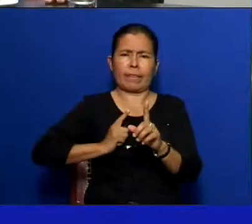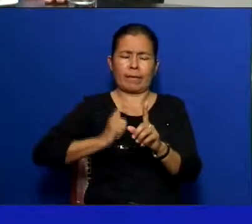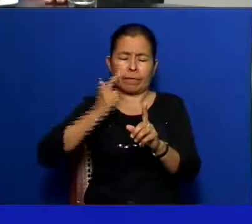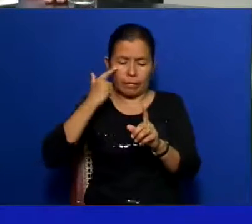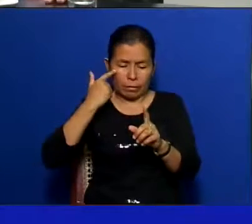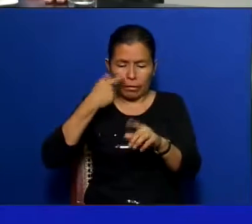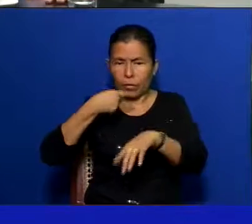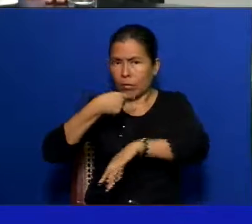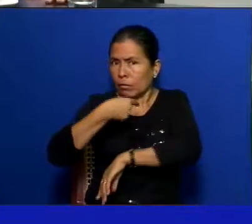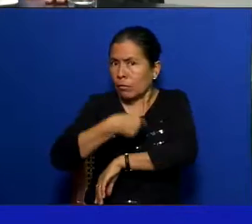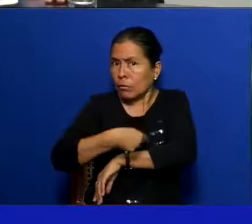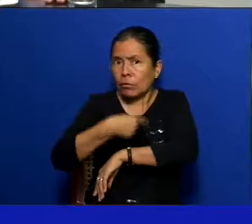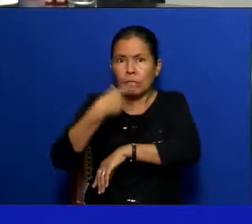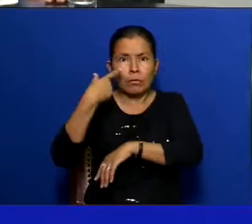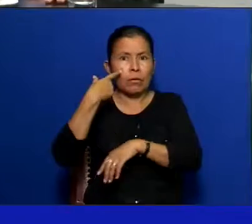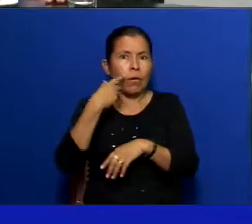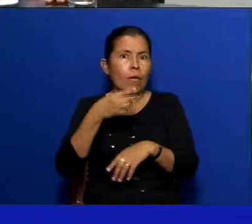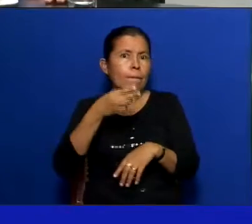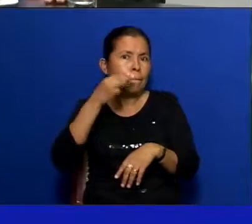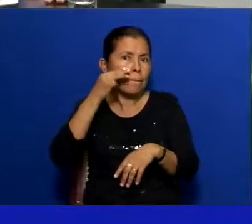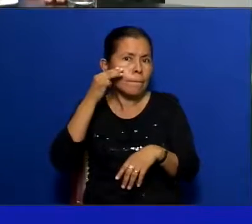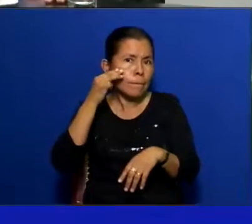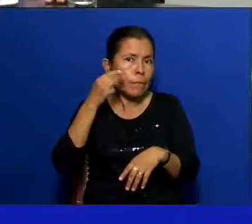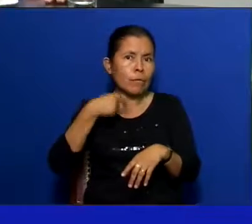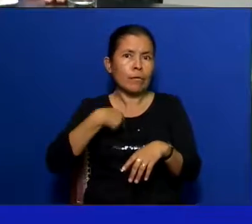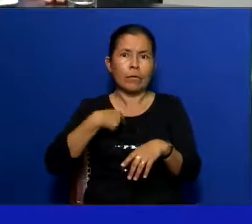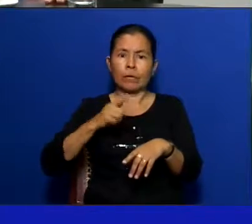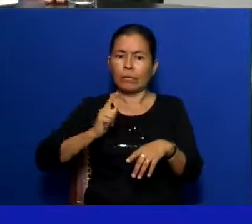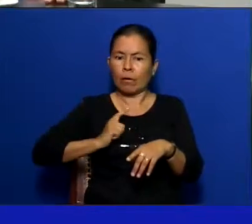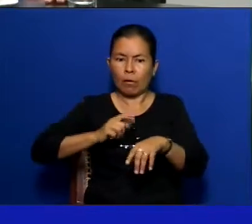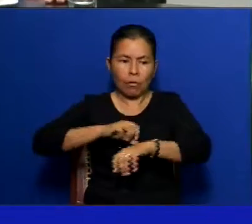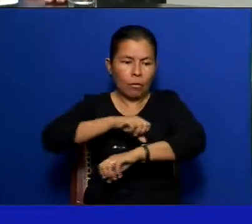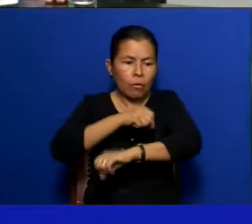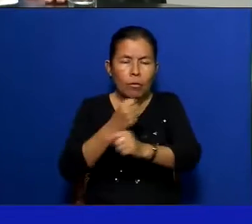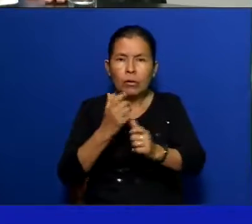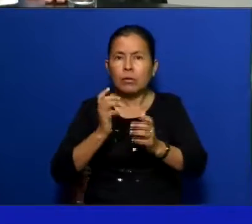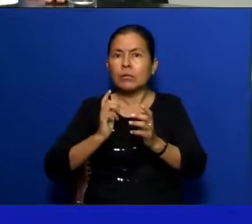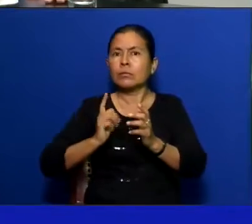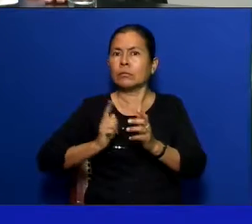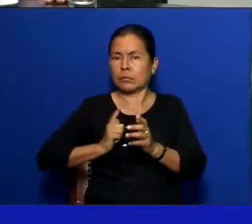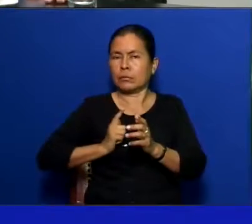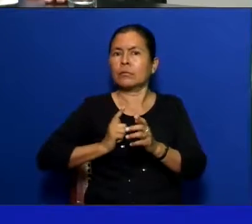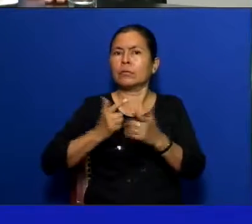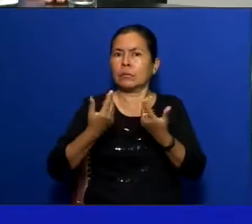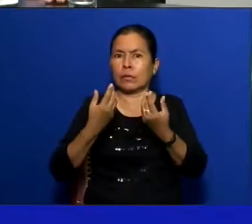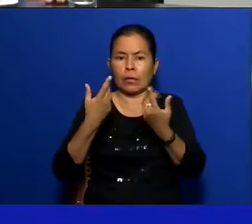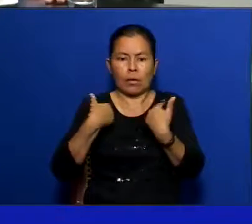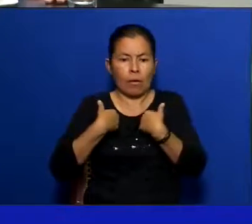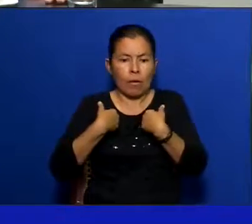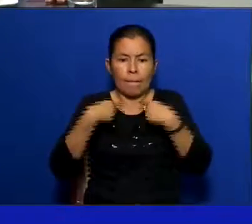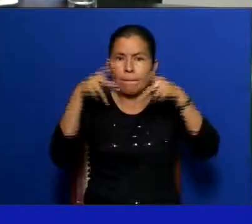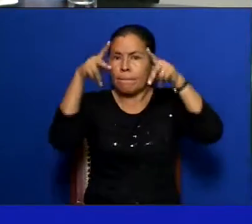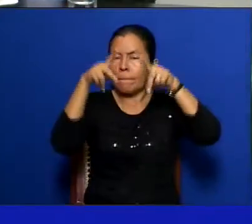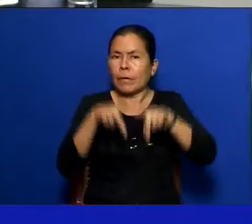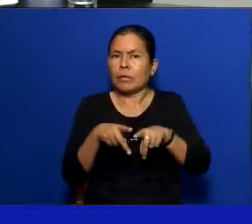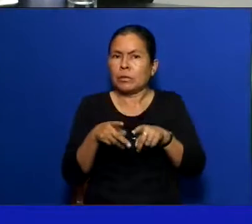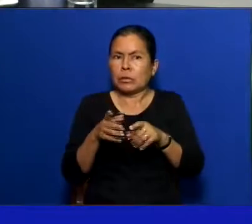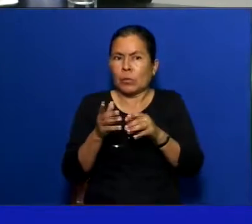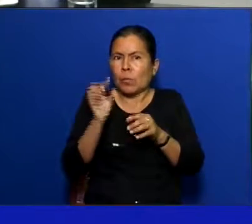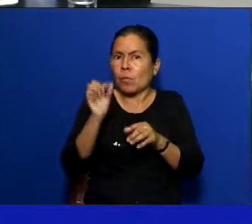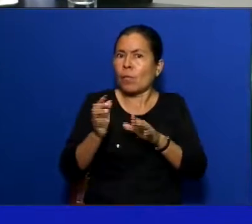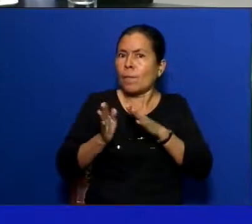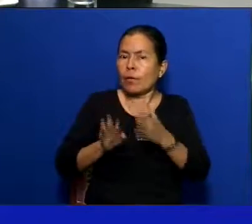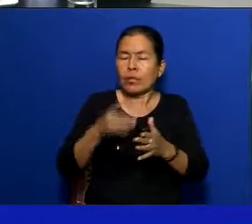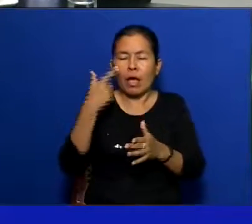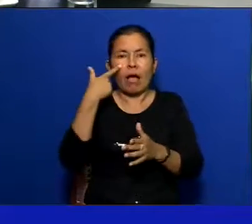herida, tenía que tener un morado, tenía que tener una fractura, tenía que perder la vida o casi perder la vida para decir aquí